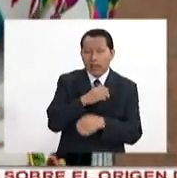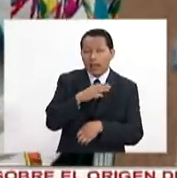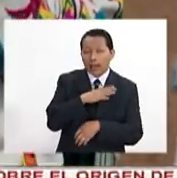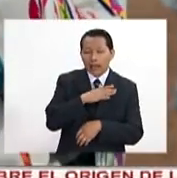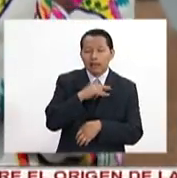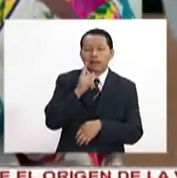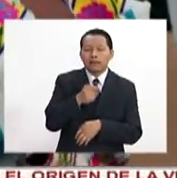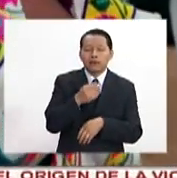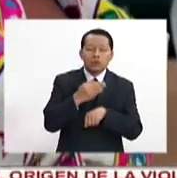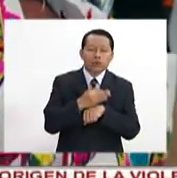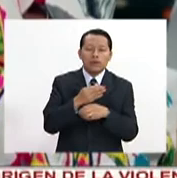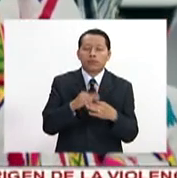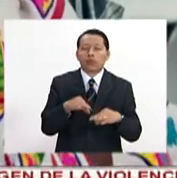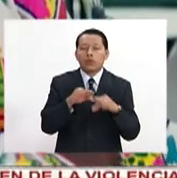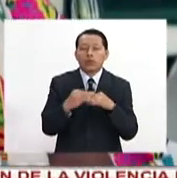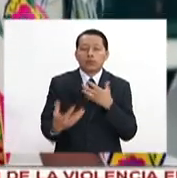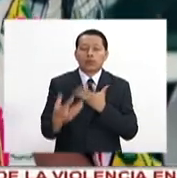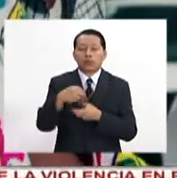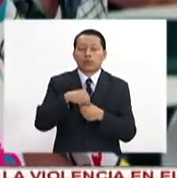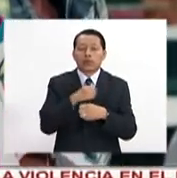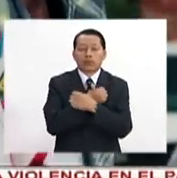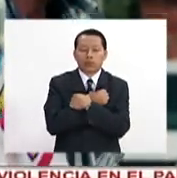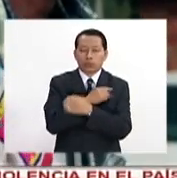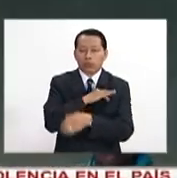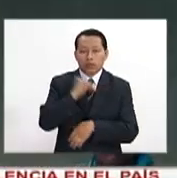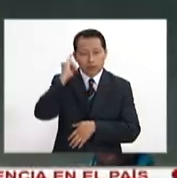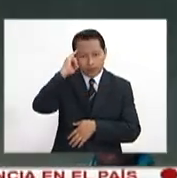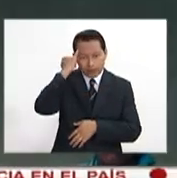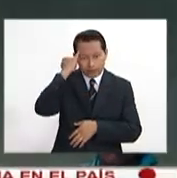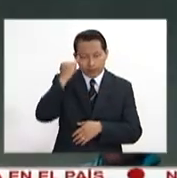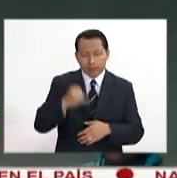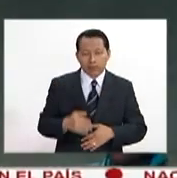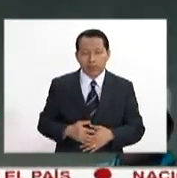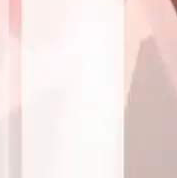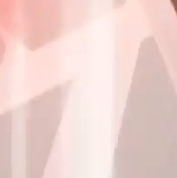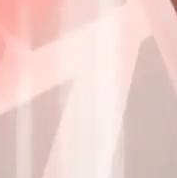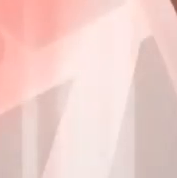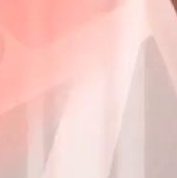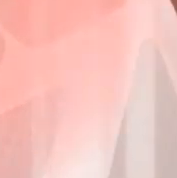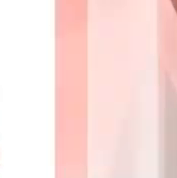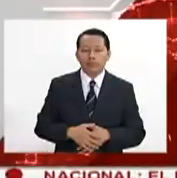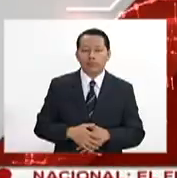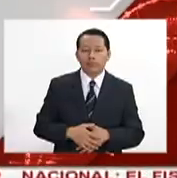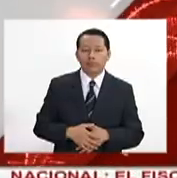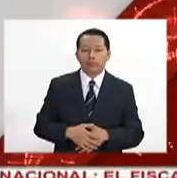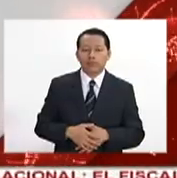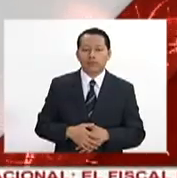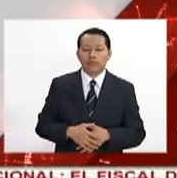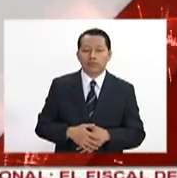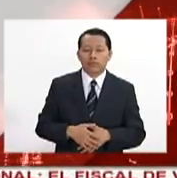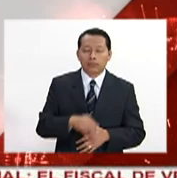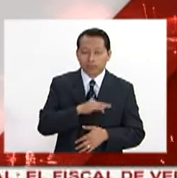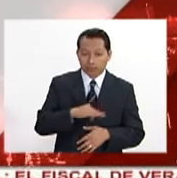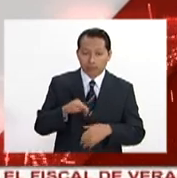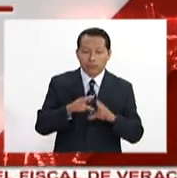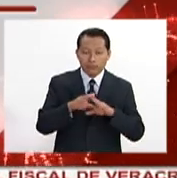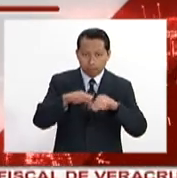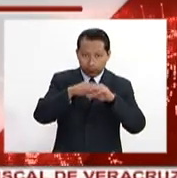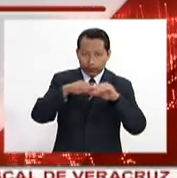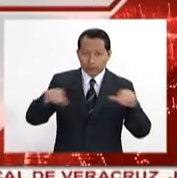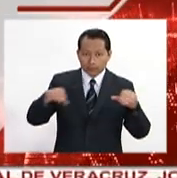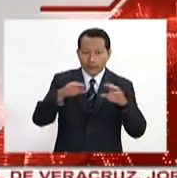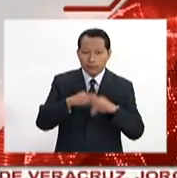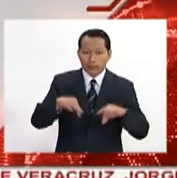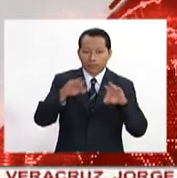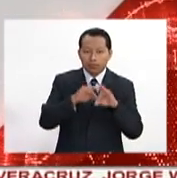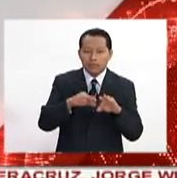aumento de recursos para lograr la inclusión educativa de los indígenas. Si perseguimos la equidad, pues el presupuesto es